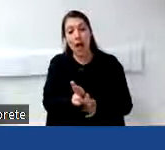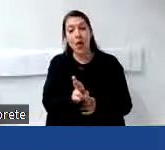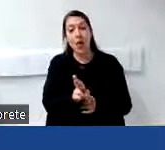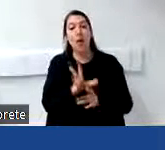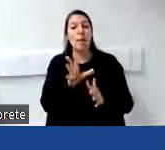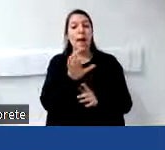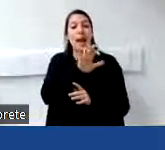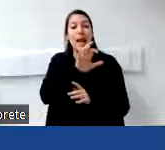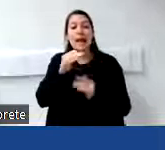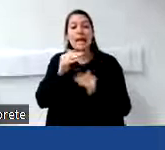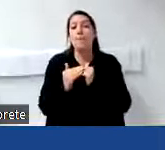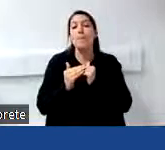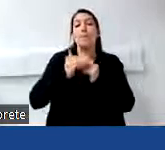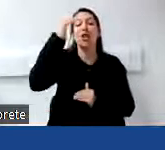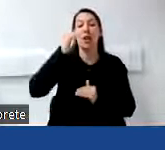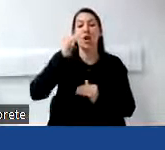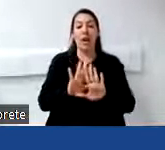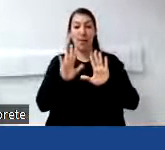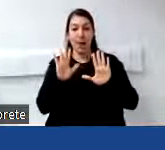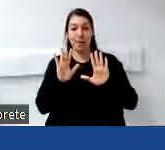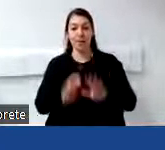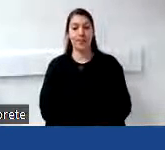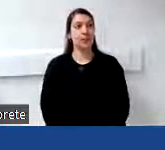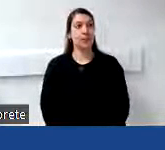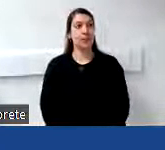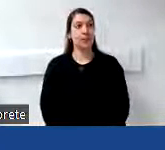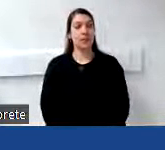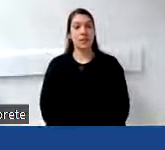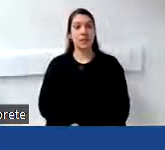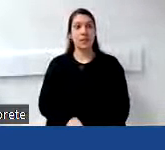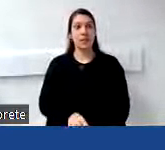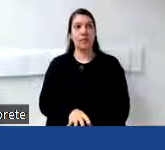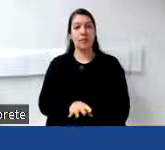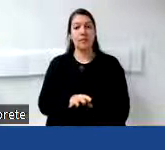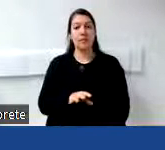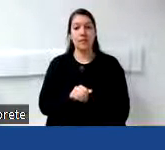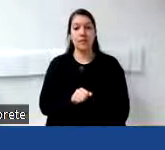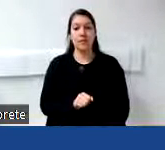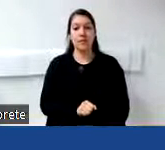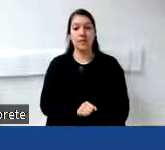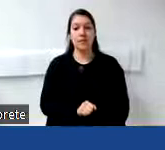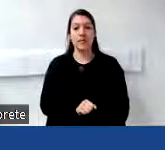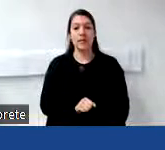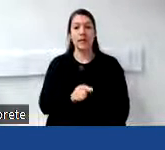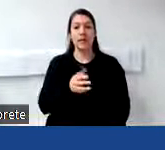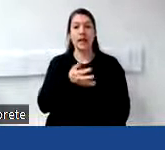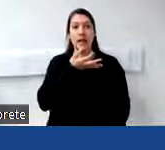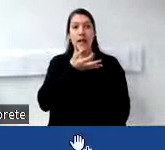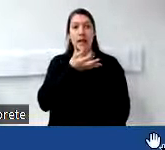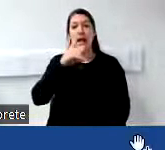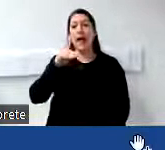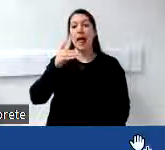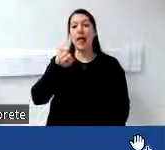tamaño mayor. No nos quería contar, pero para mí que ya está picoretica, te amo. Ahí va, bueno,